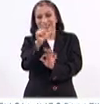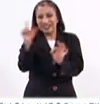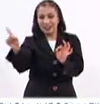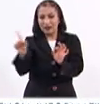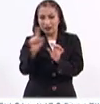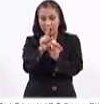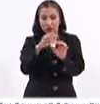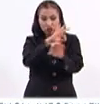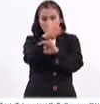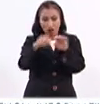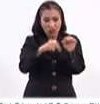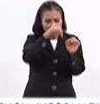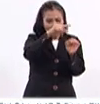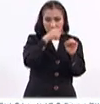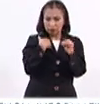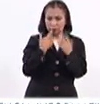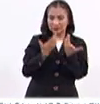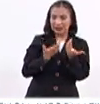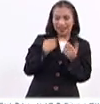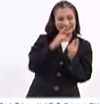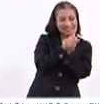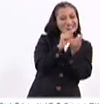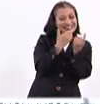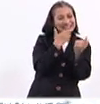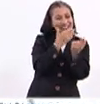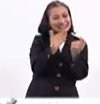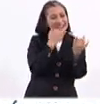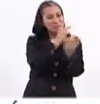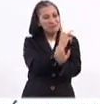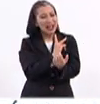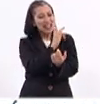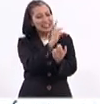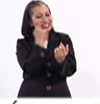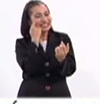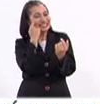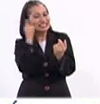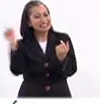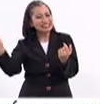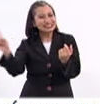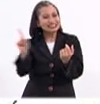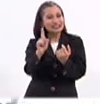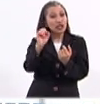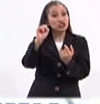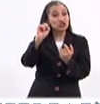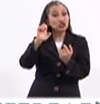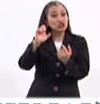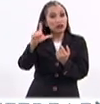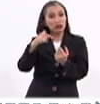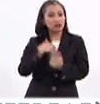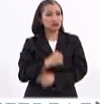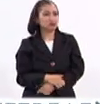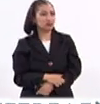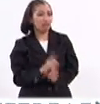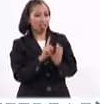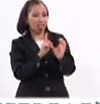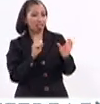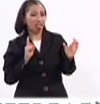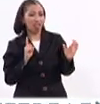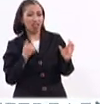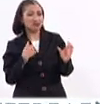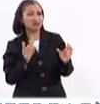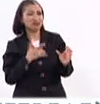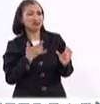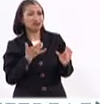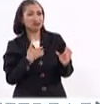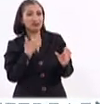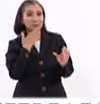entonces, entre todas las notas se sentían cómodas interactuando, porque eran sonidos similares. Y entonces la nota Sol no se sentía parte de ese grupo.